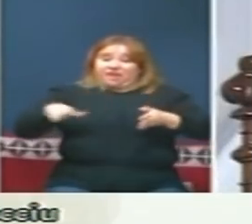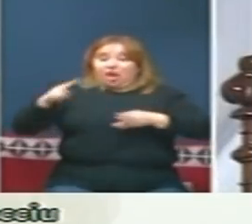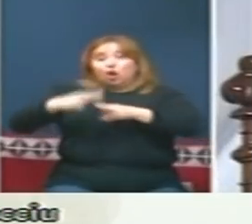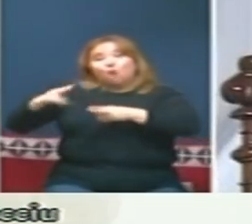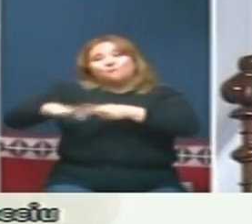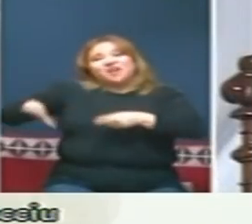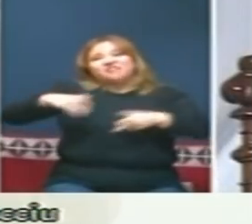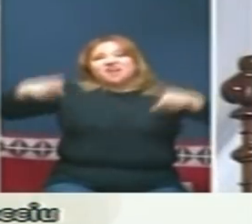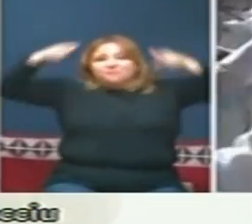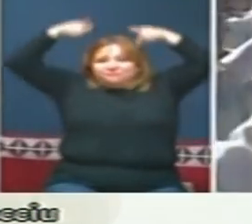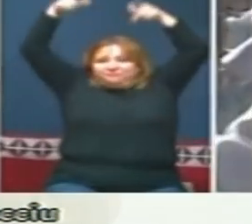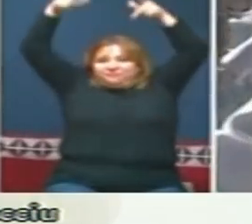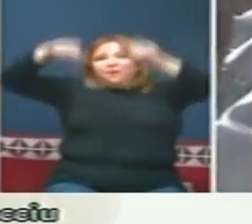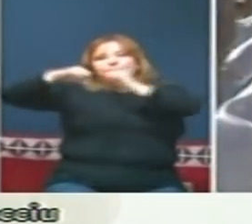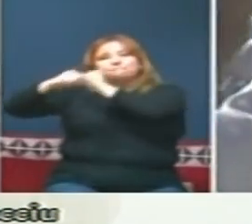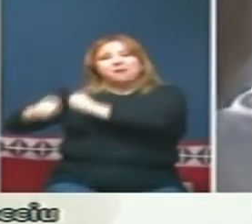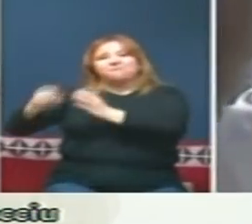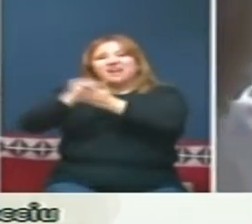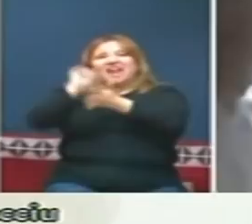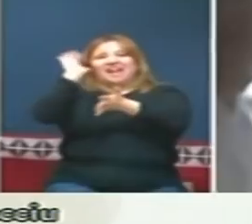Papa.